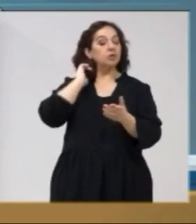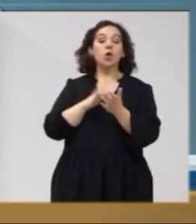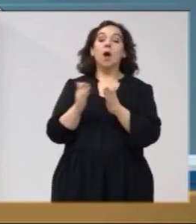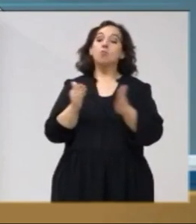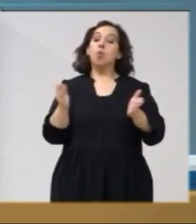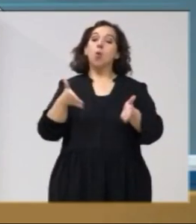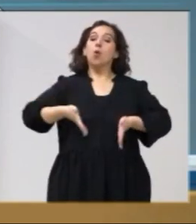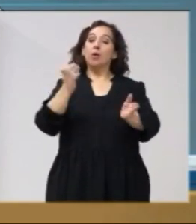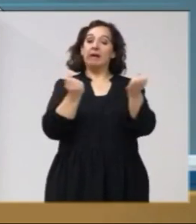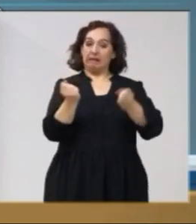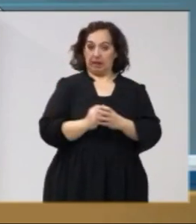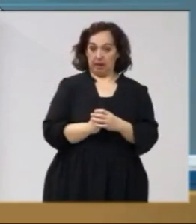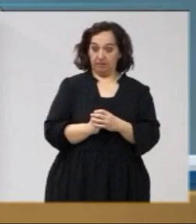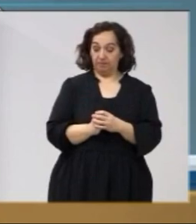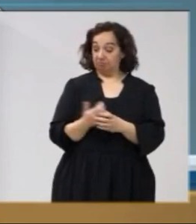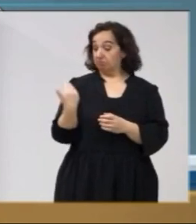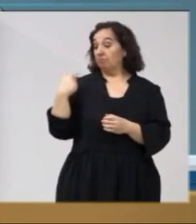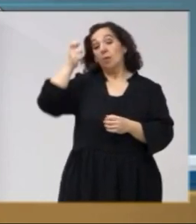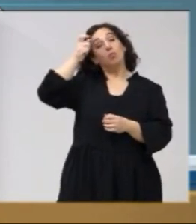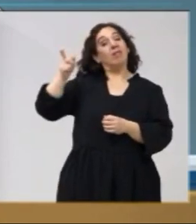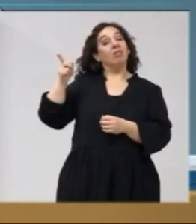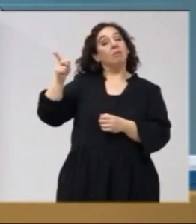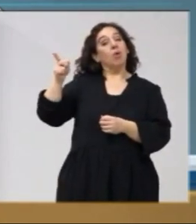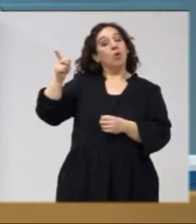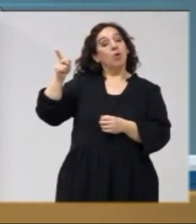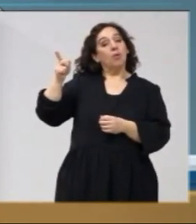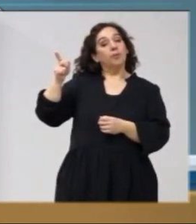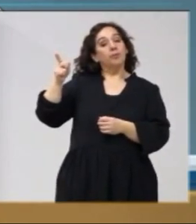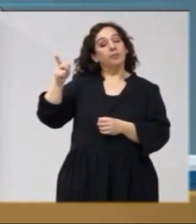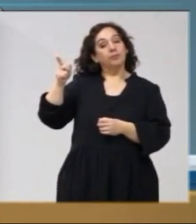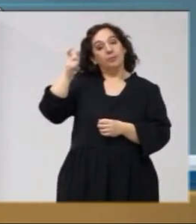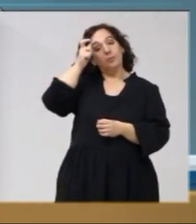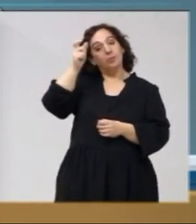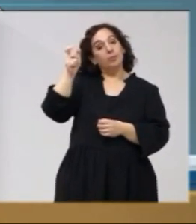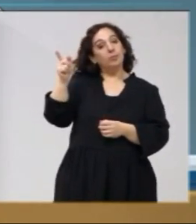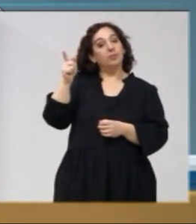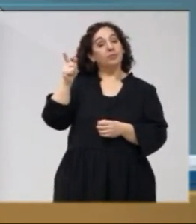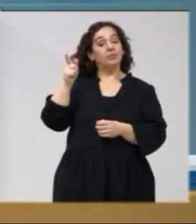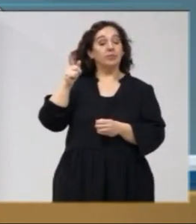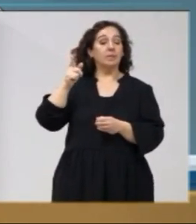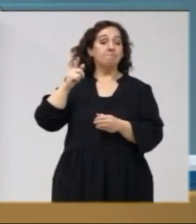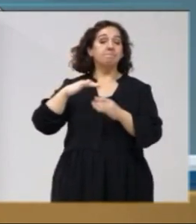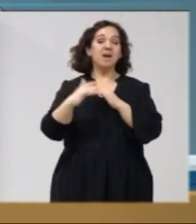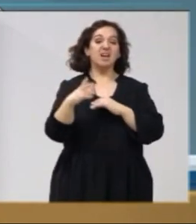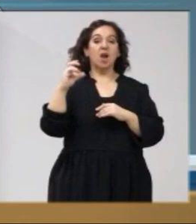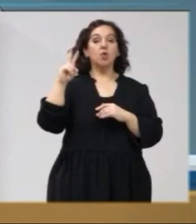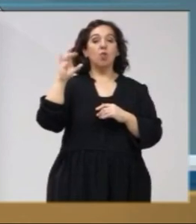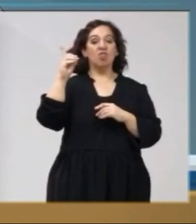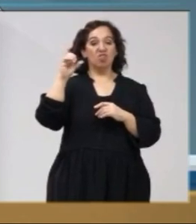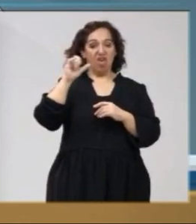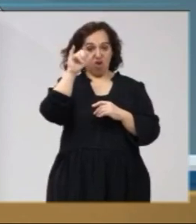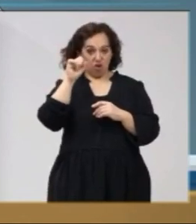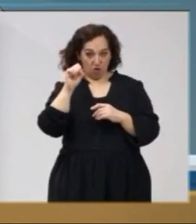de una carretera en el municipio de Marina de Cudello. Quien